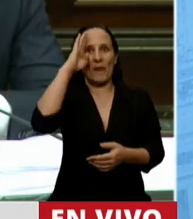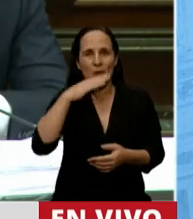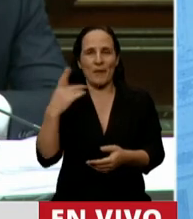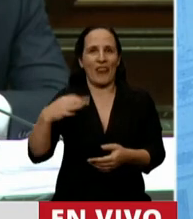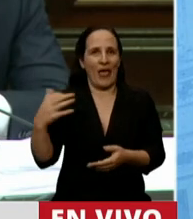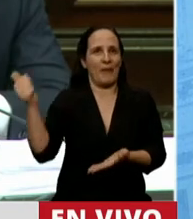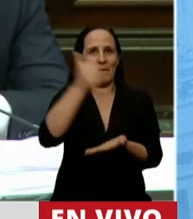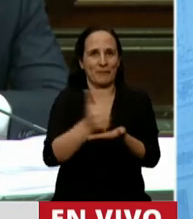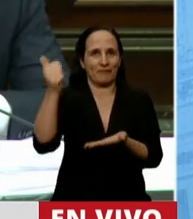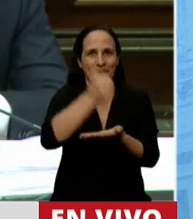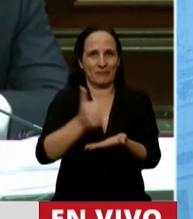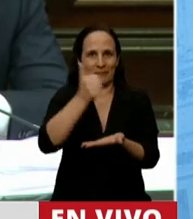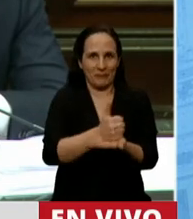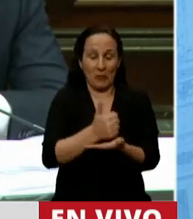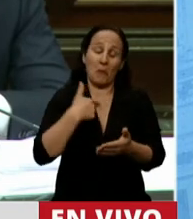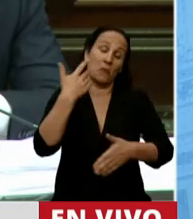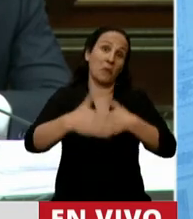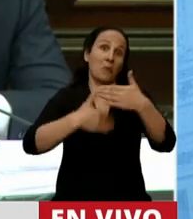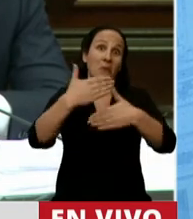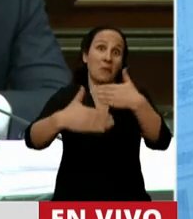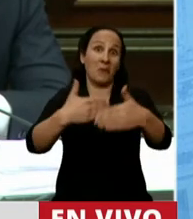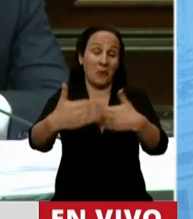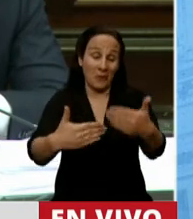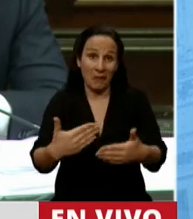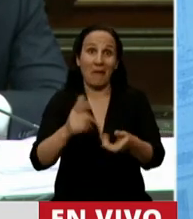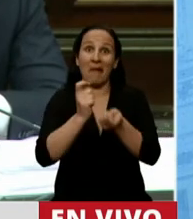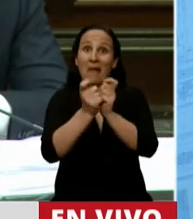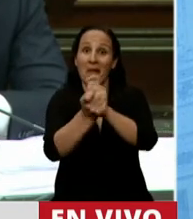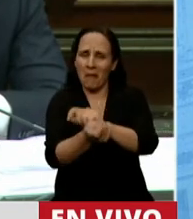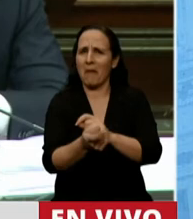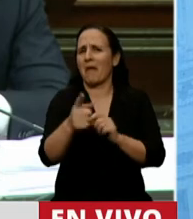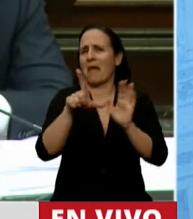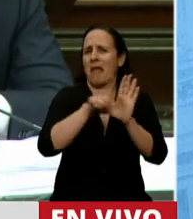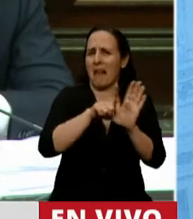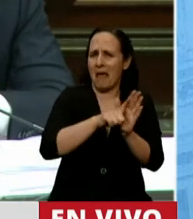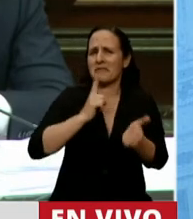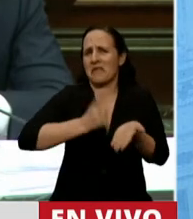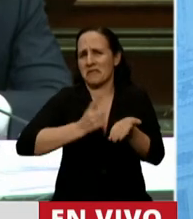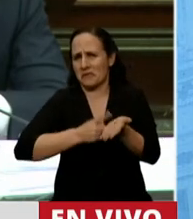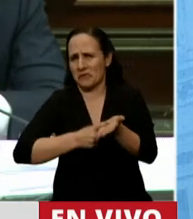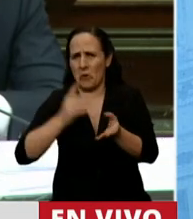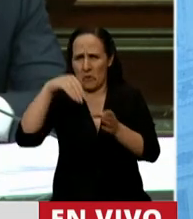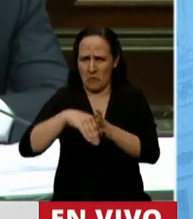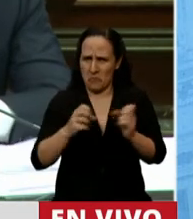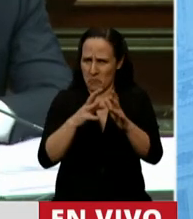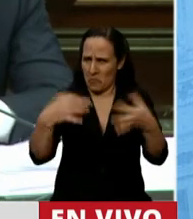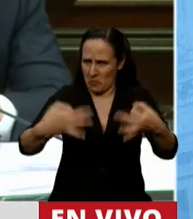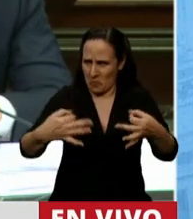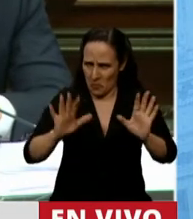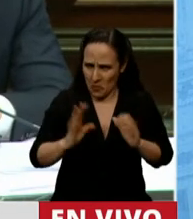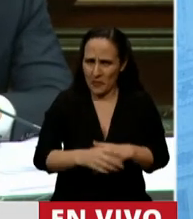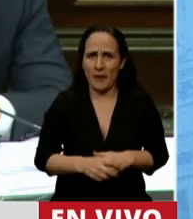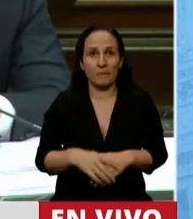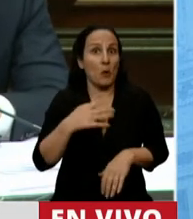y van evolucionando a este tipo de leyes, de medidas, que nosotros lo vemos muy bien. Lo